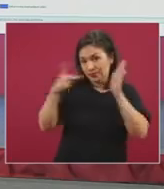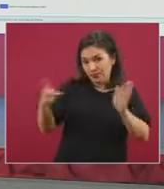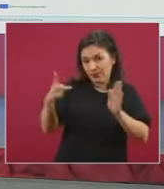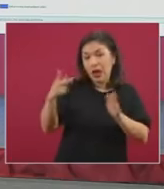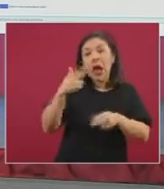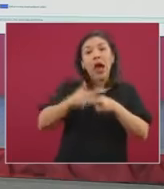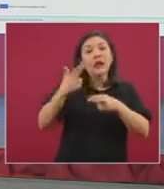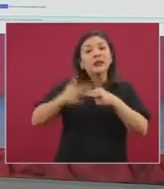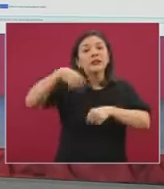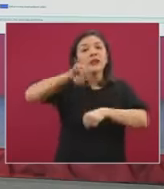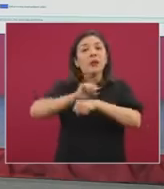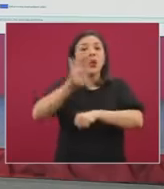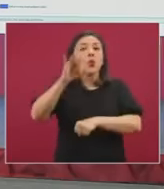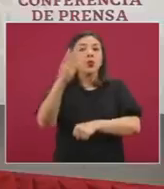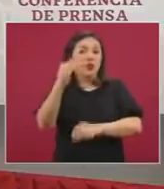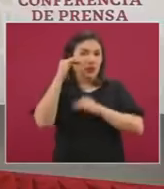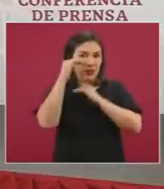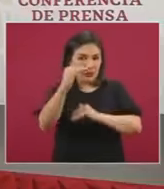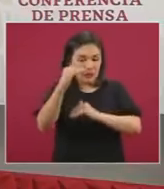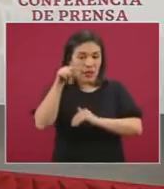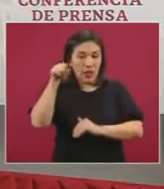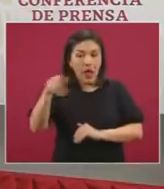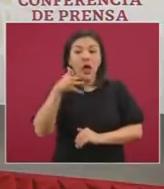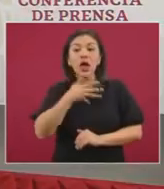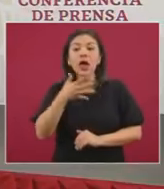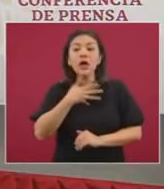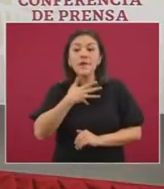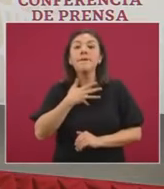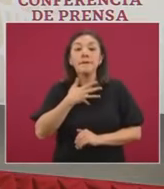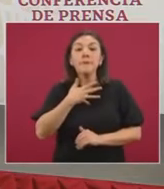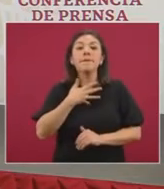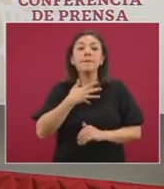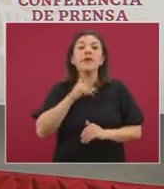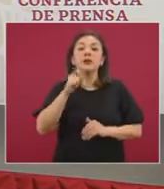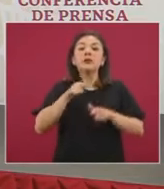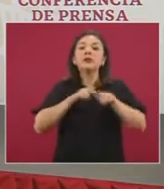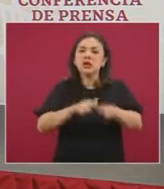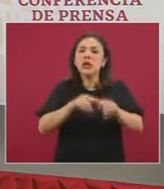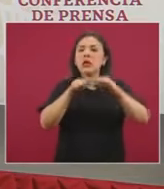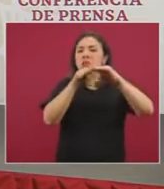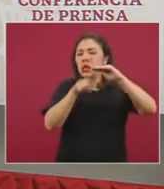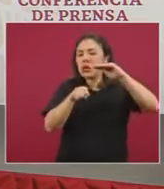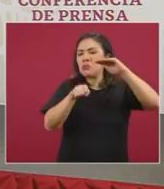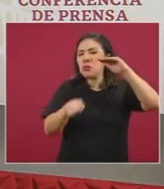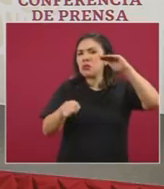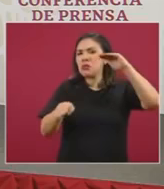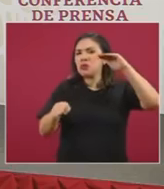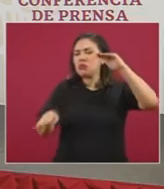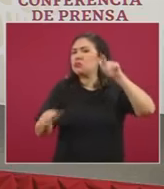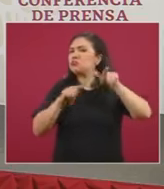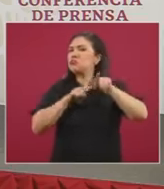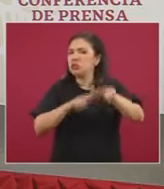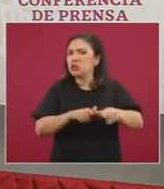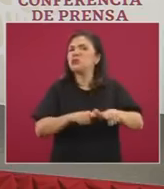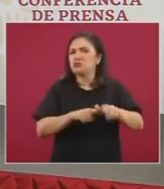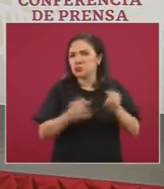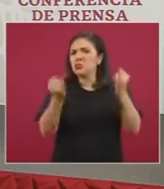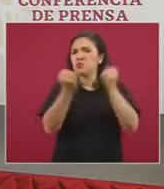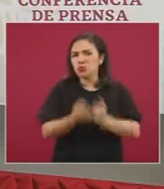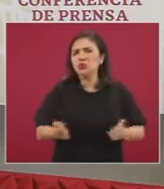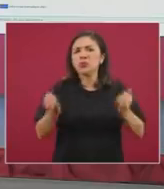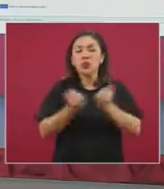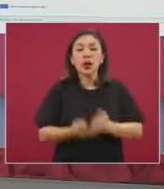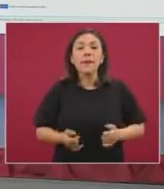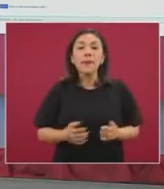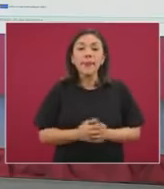la semana 43 en donde el decremento ha sido continuo y prácticamente monotónico. La